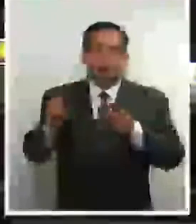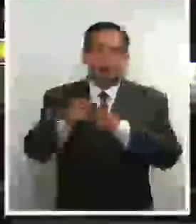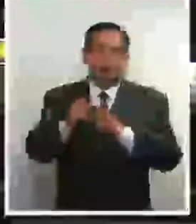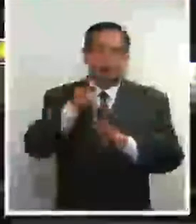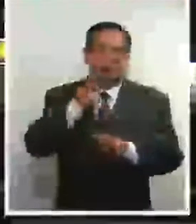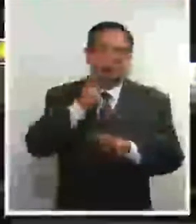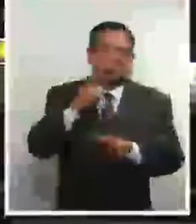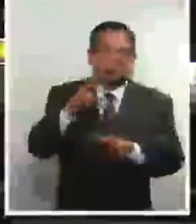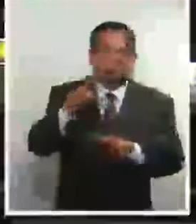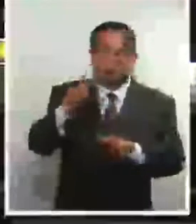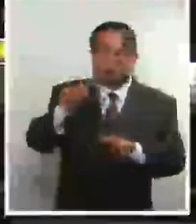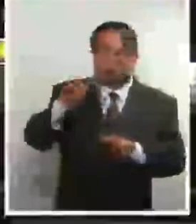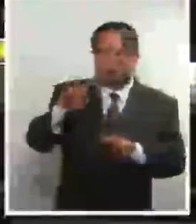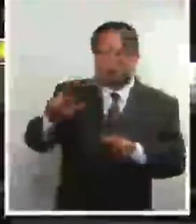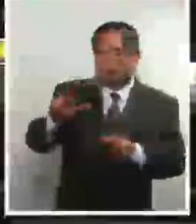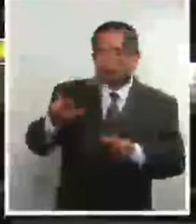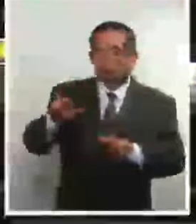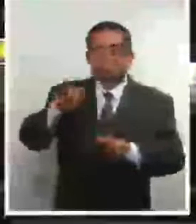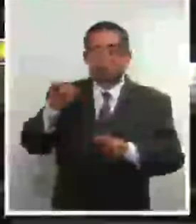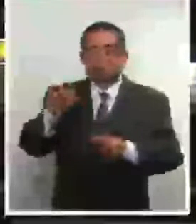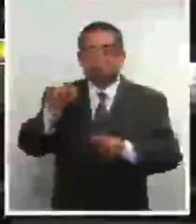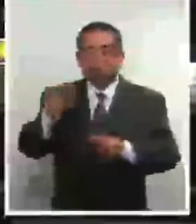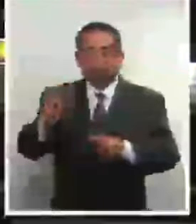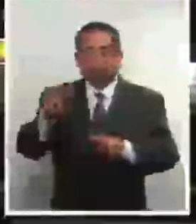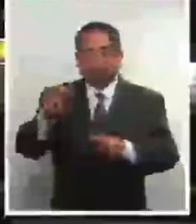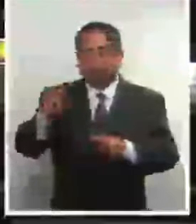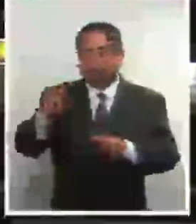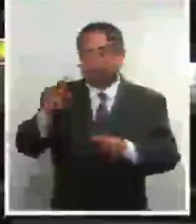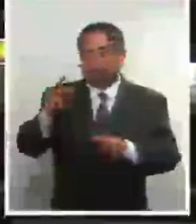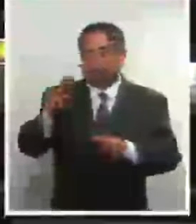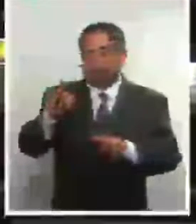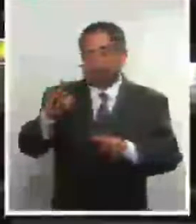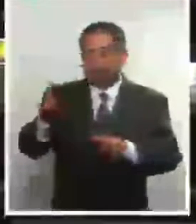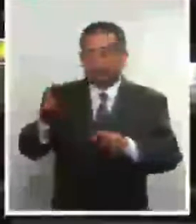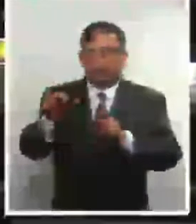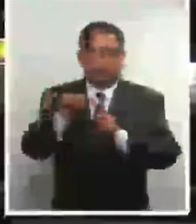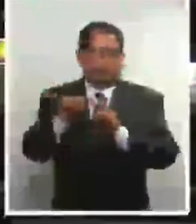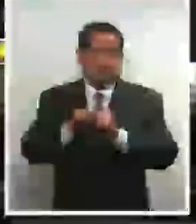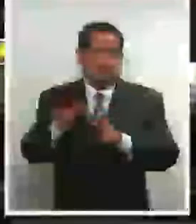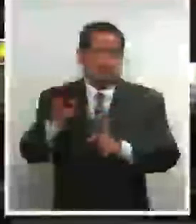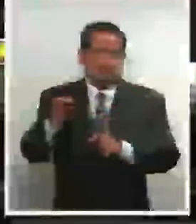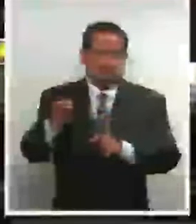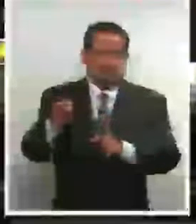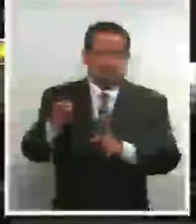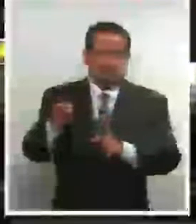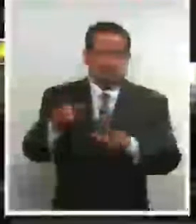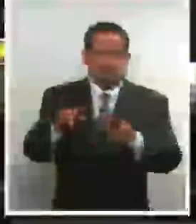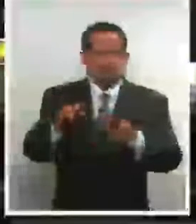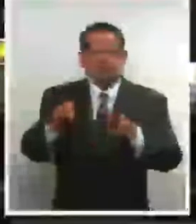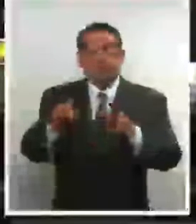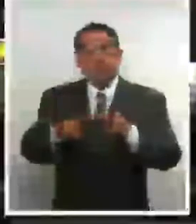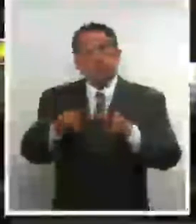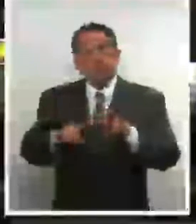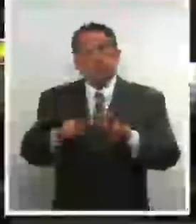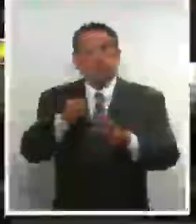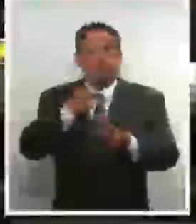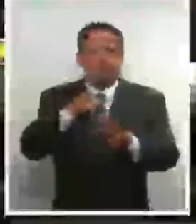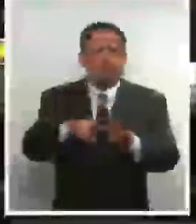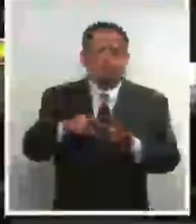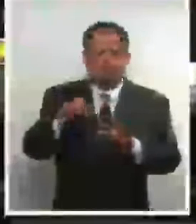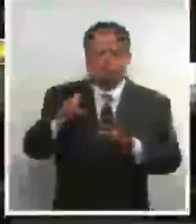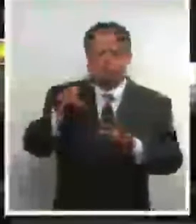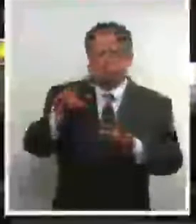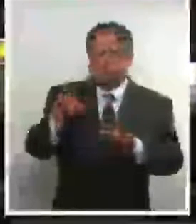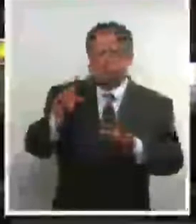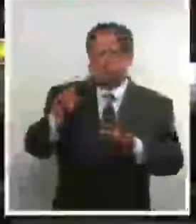la diputada Elvira Daniel y el diputado Javier Jiménez Espriu al artículo 49 y una más de la diputada